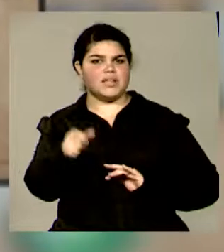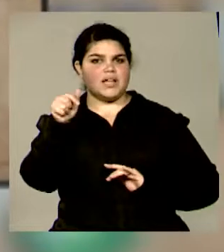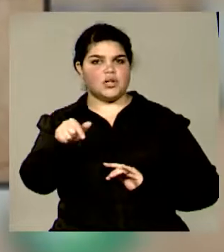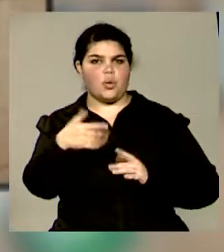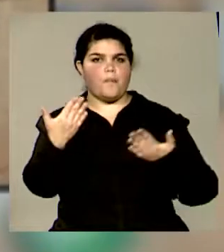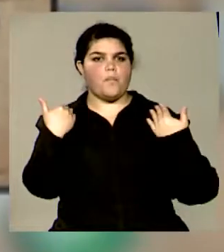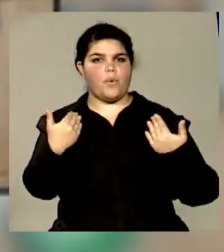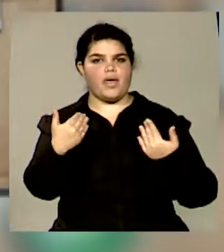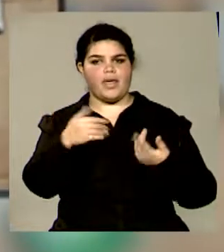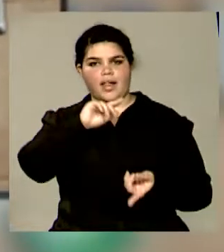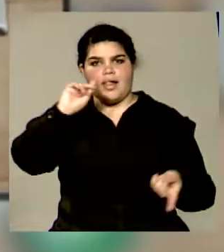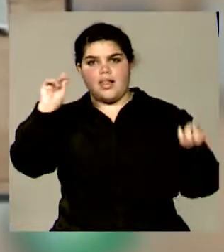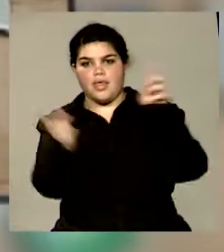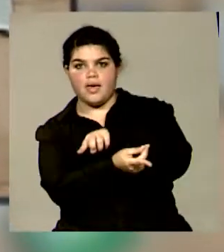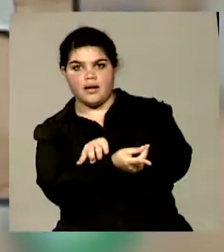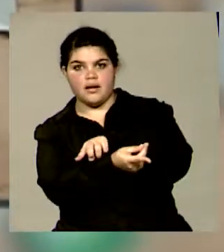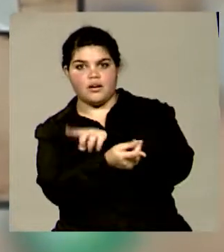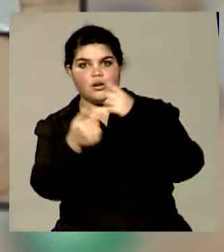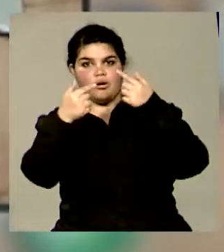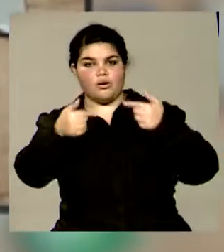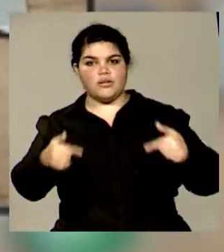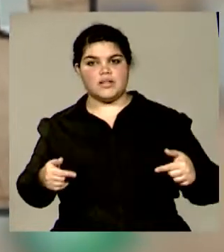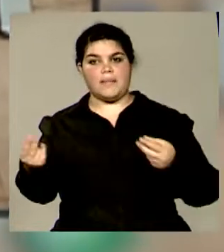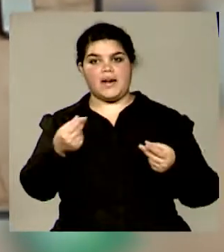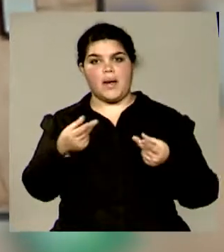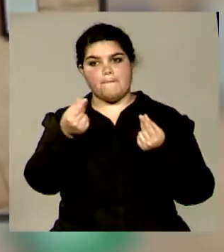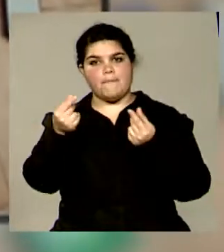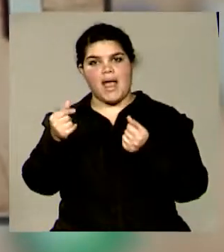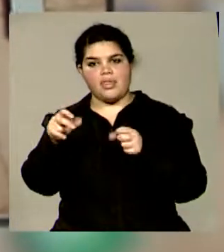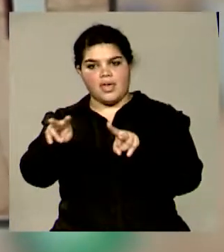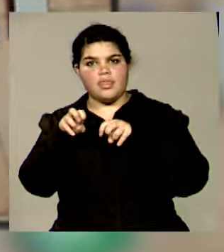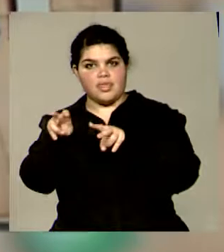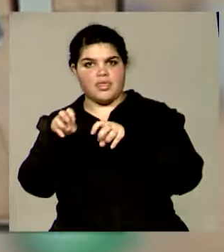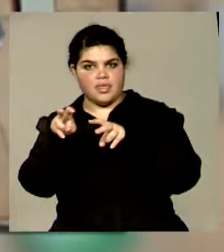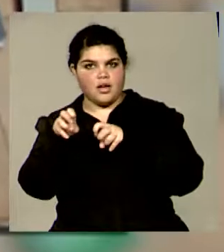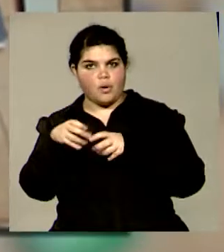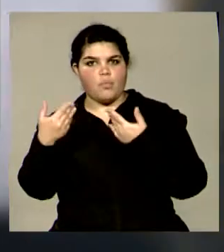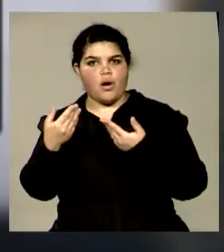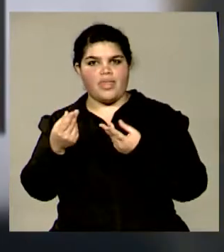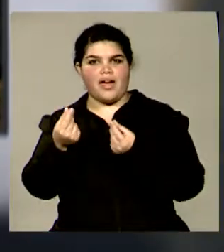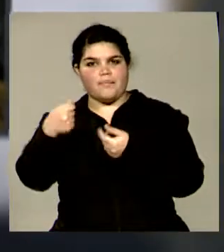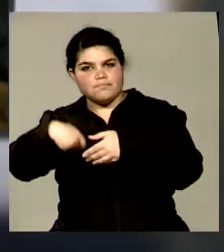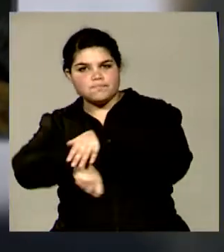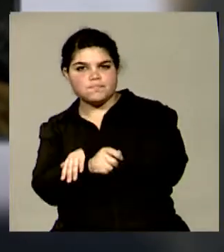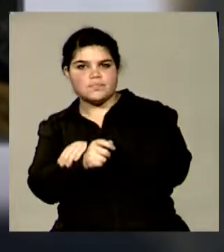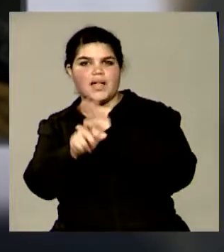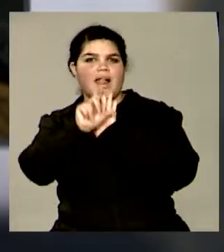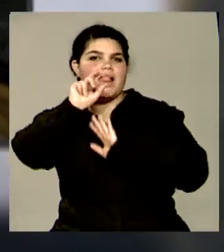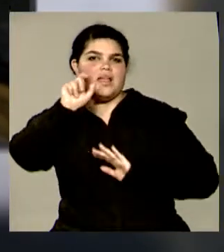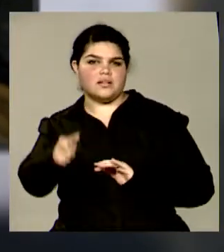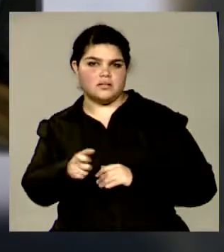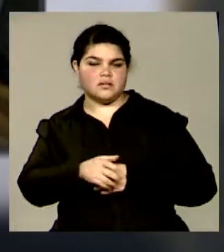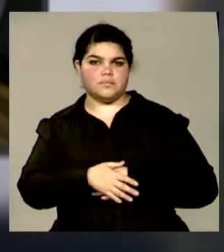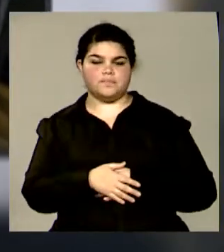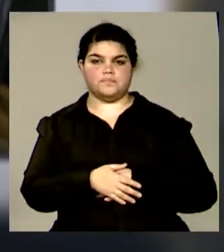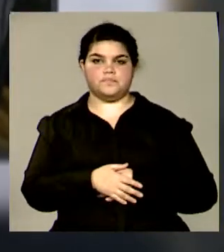estructura para poder volcar su dinero mal habido a través de relaciones ilícitas. ¿Cuántos